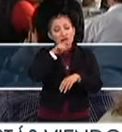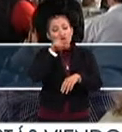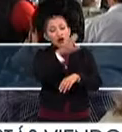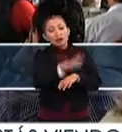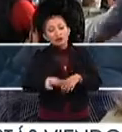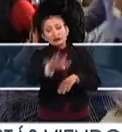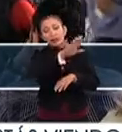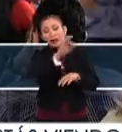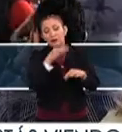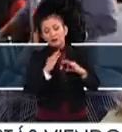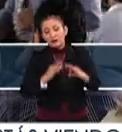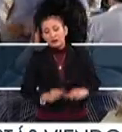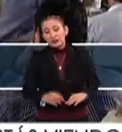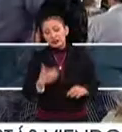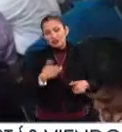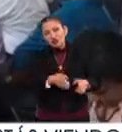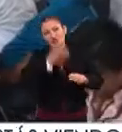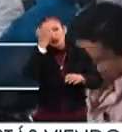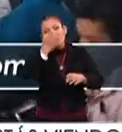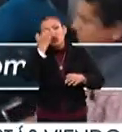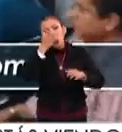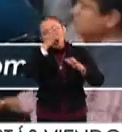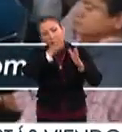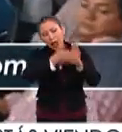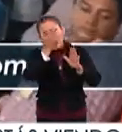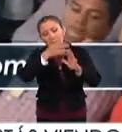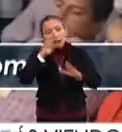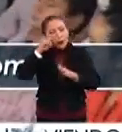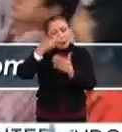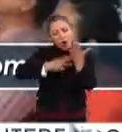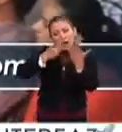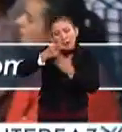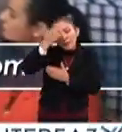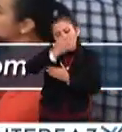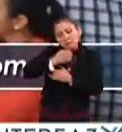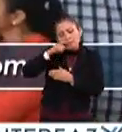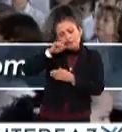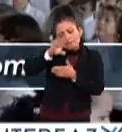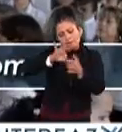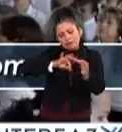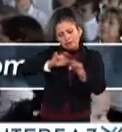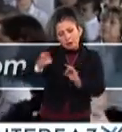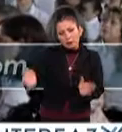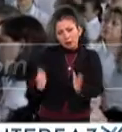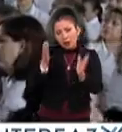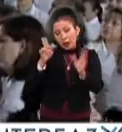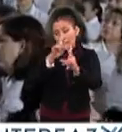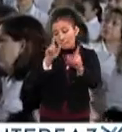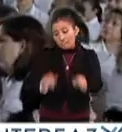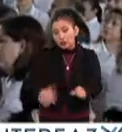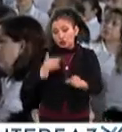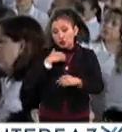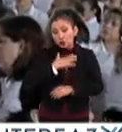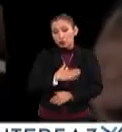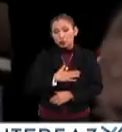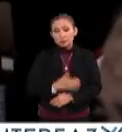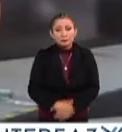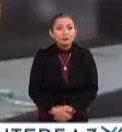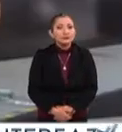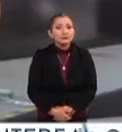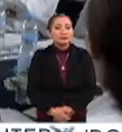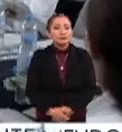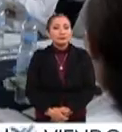las condiciones físicas de las escuelas y revisar los planes y programas de estudio que promuevan la paz y la justicia.